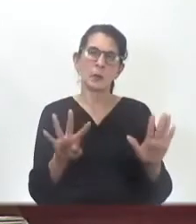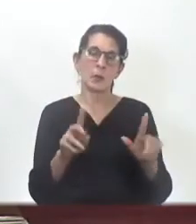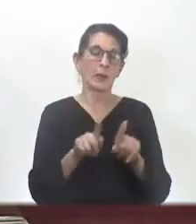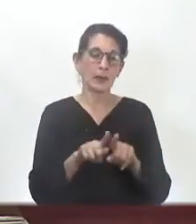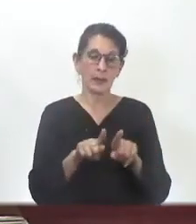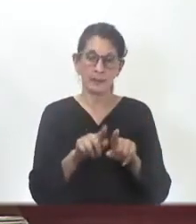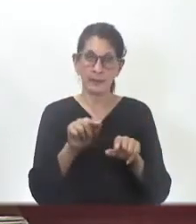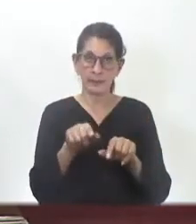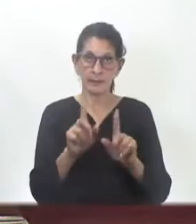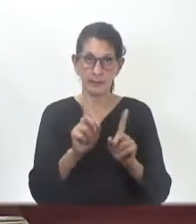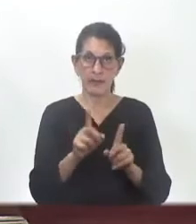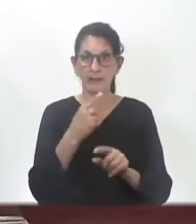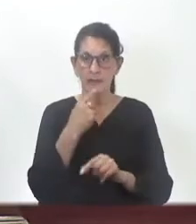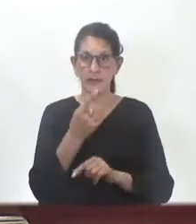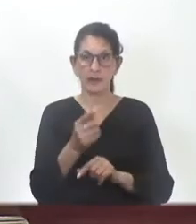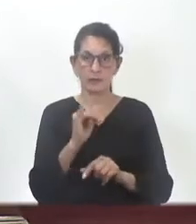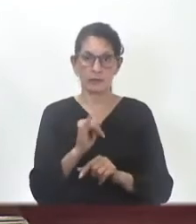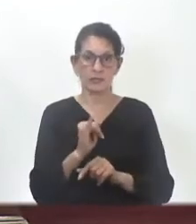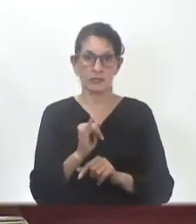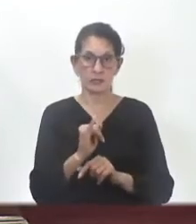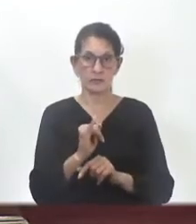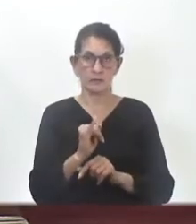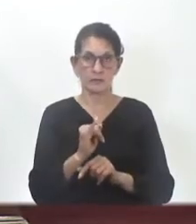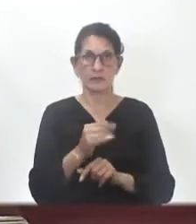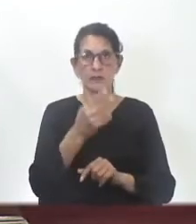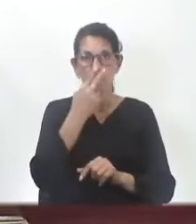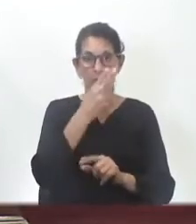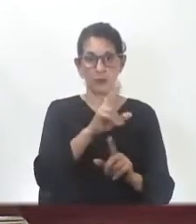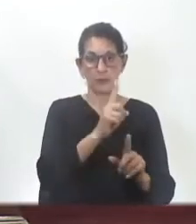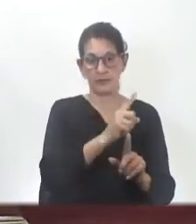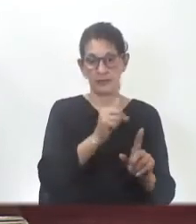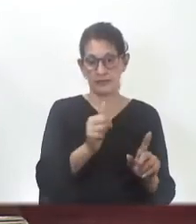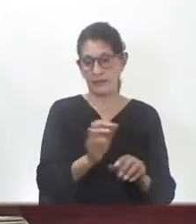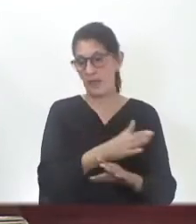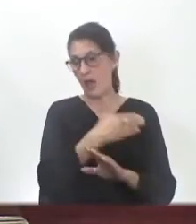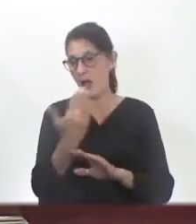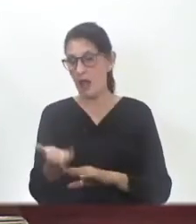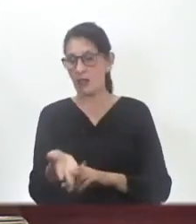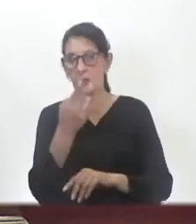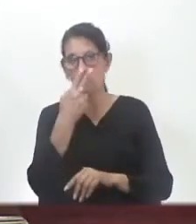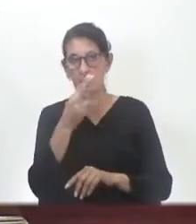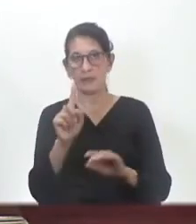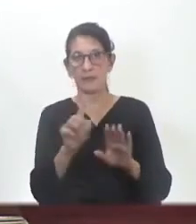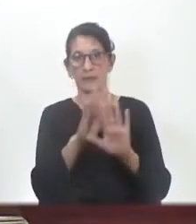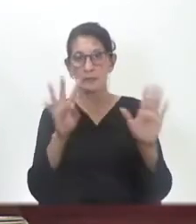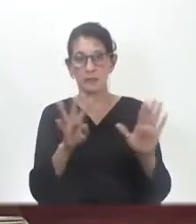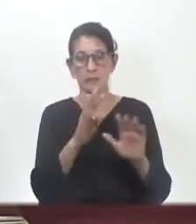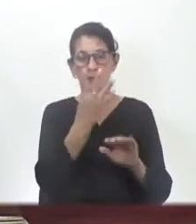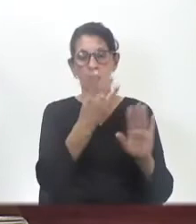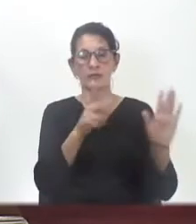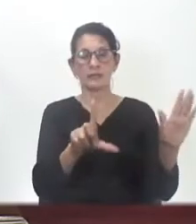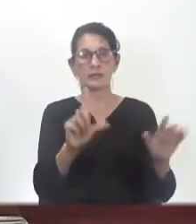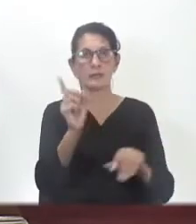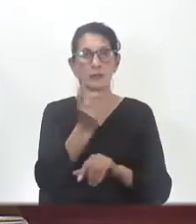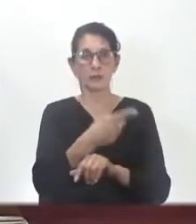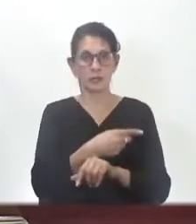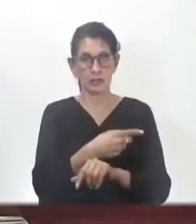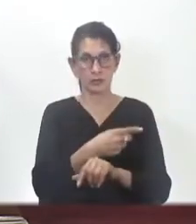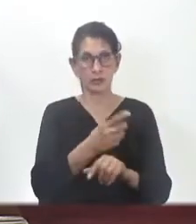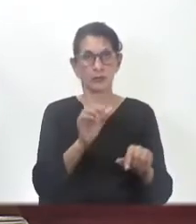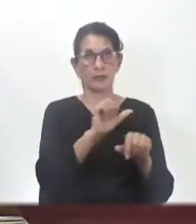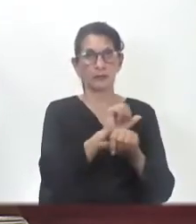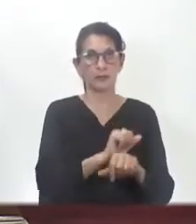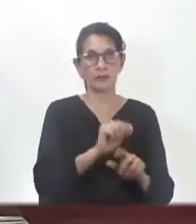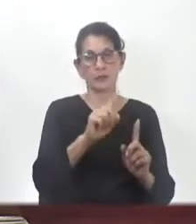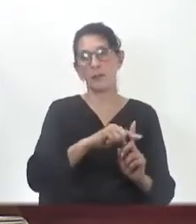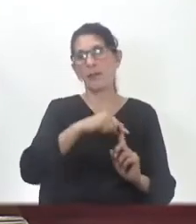mismas afirmaron eso. Estamos hablando que del 2016 al 2019 pasamos de un 47% de reincidencia y nos